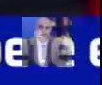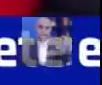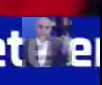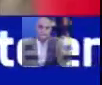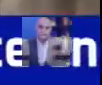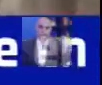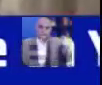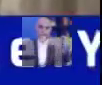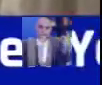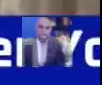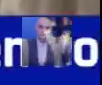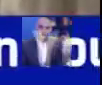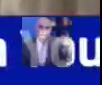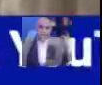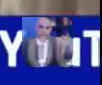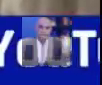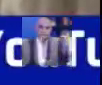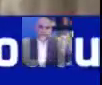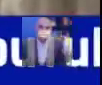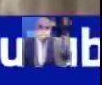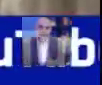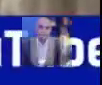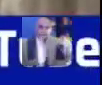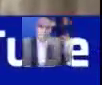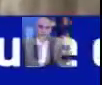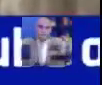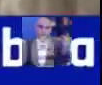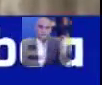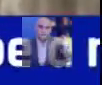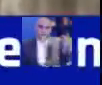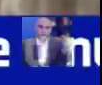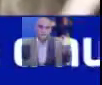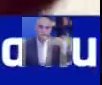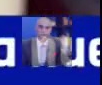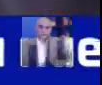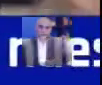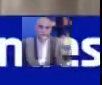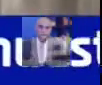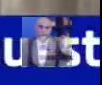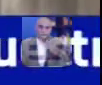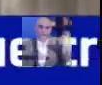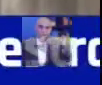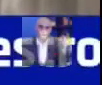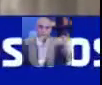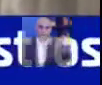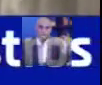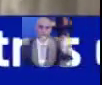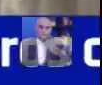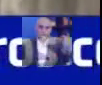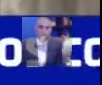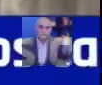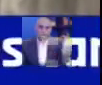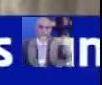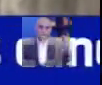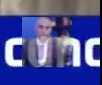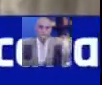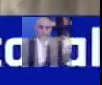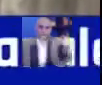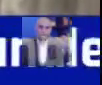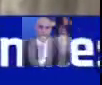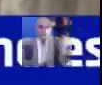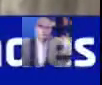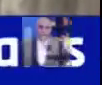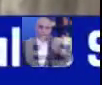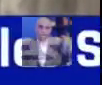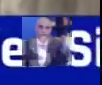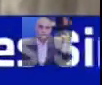saludar a nuestro amigo, al doctor Isaac de Paz González, jurista y constitucionalista, miembro